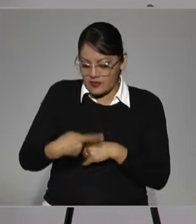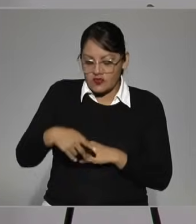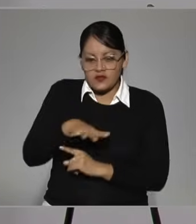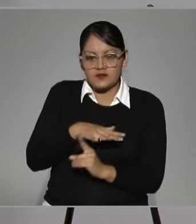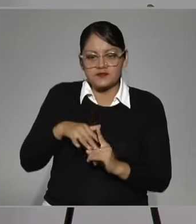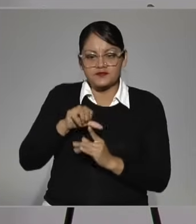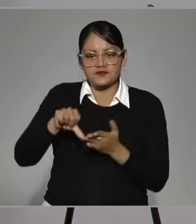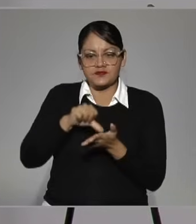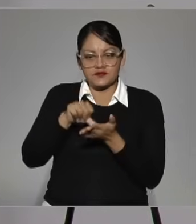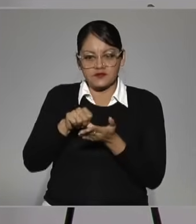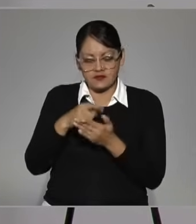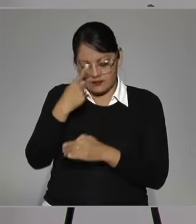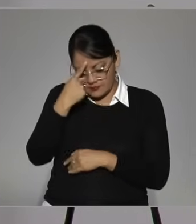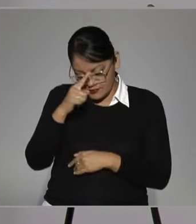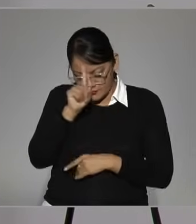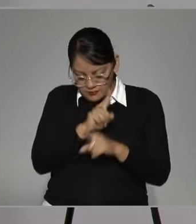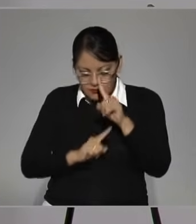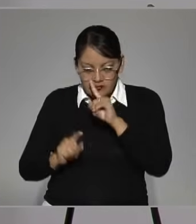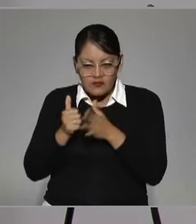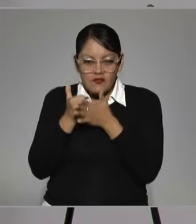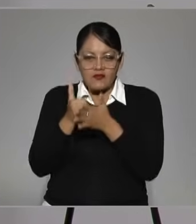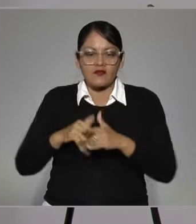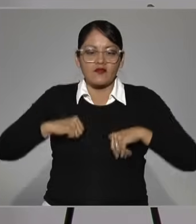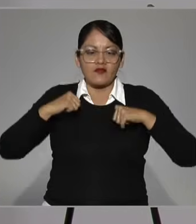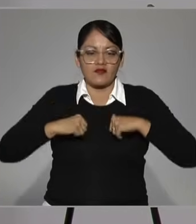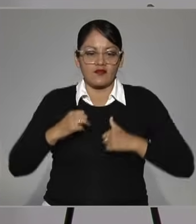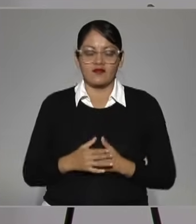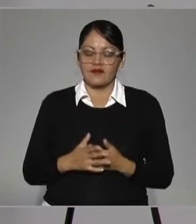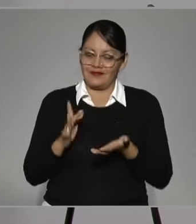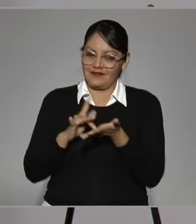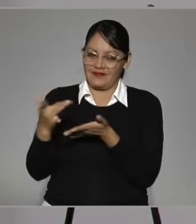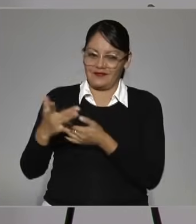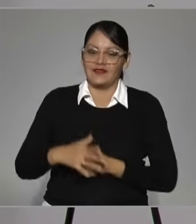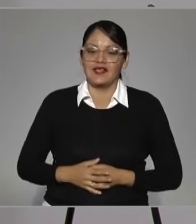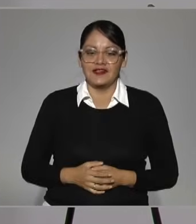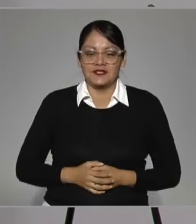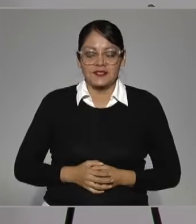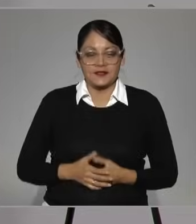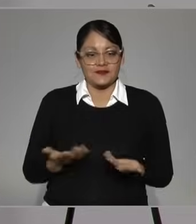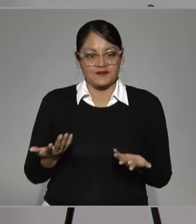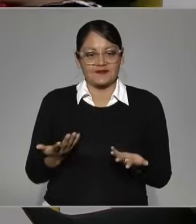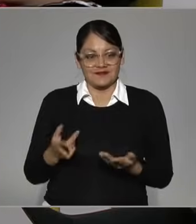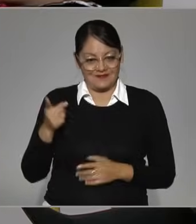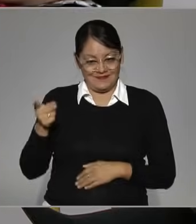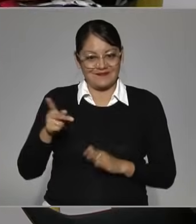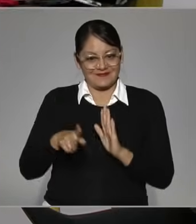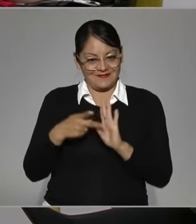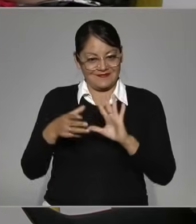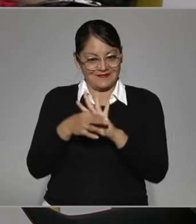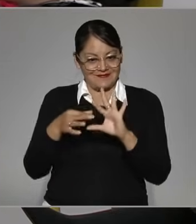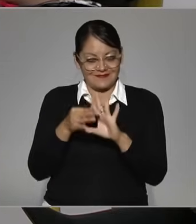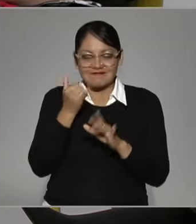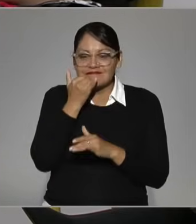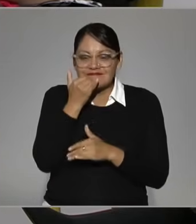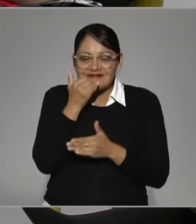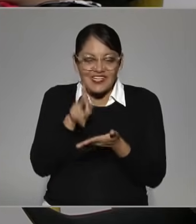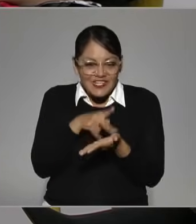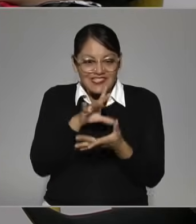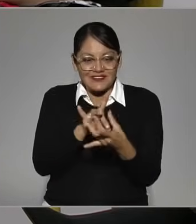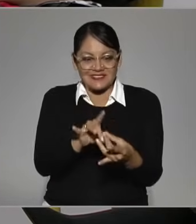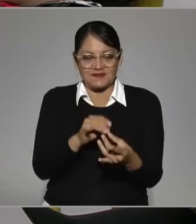Orientación para Adolescentes. Muchísimas gracias. Ay, mira, sí, se repitió esta parte, ¿verdad? Una disculpa, pero